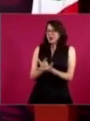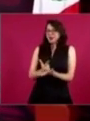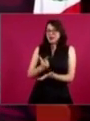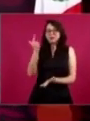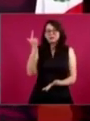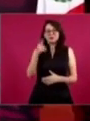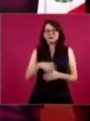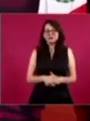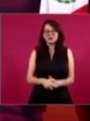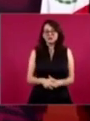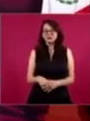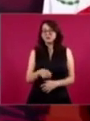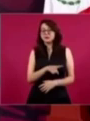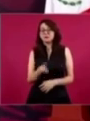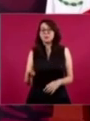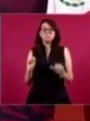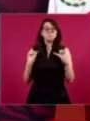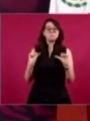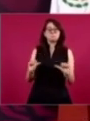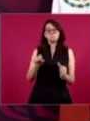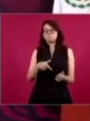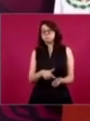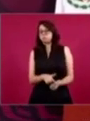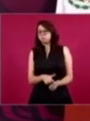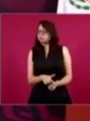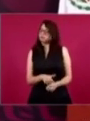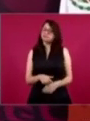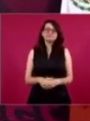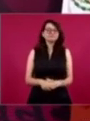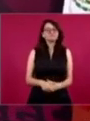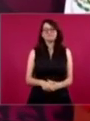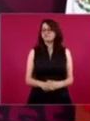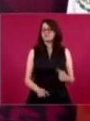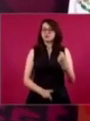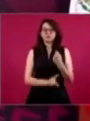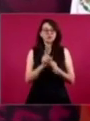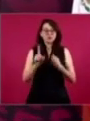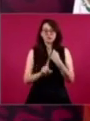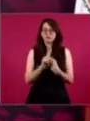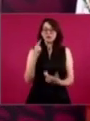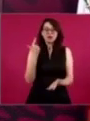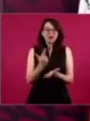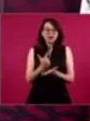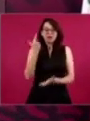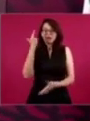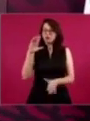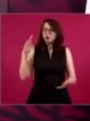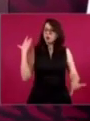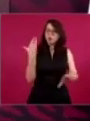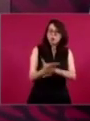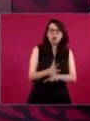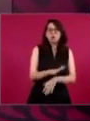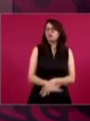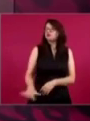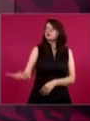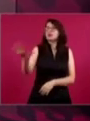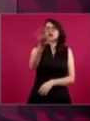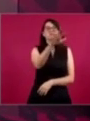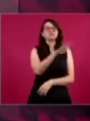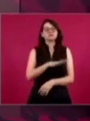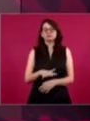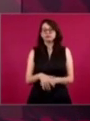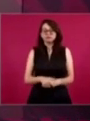de mexicanos solicitando refugio volvió a incrementarse de manera importante. Hay que recordar que allá pues los mexicanos tienen